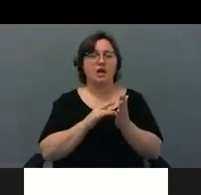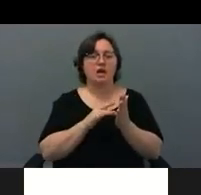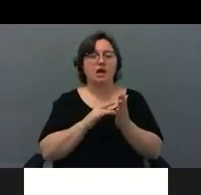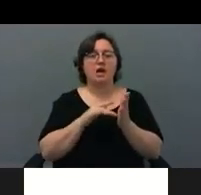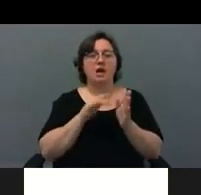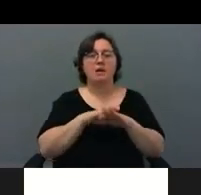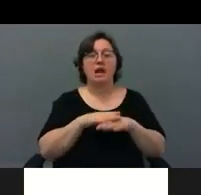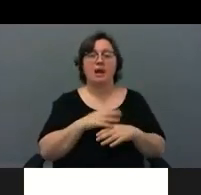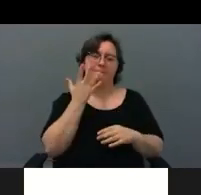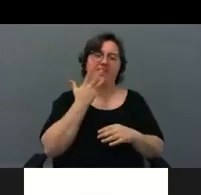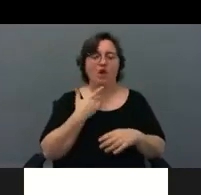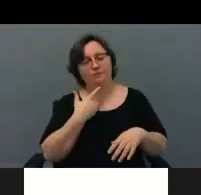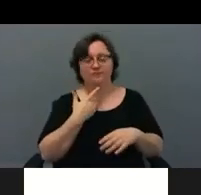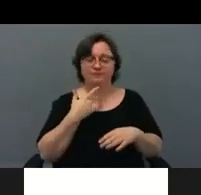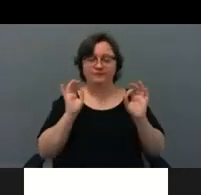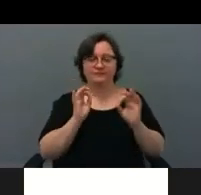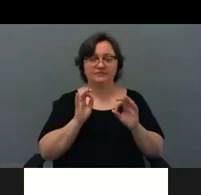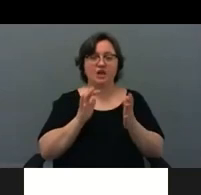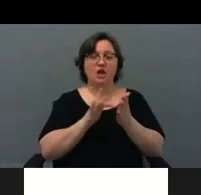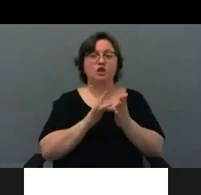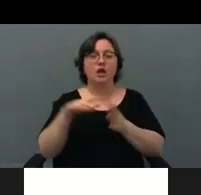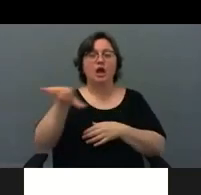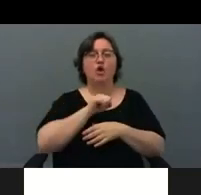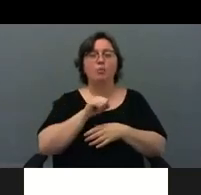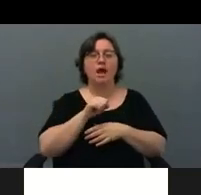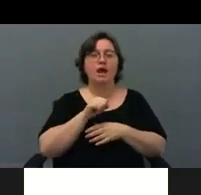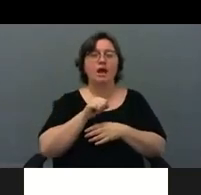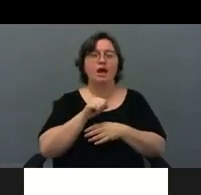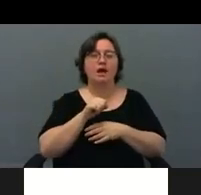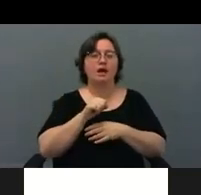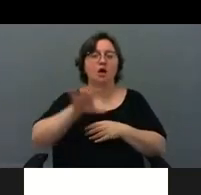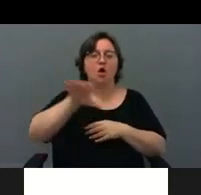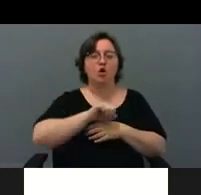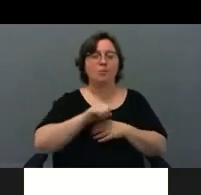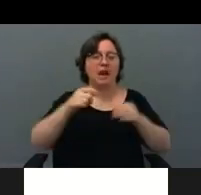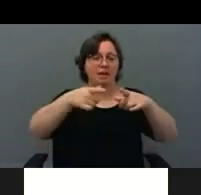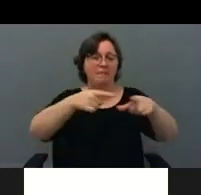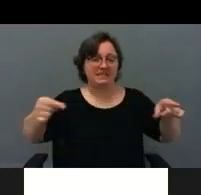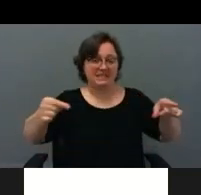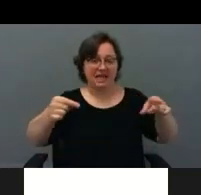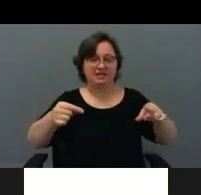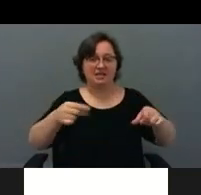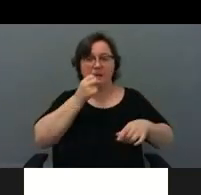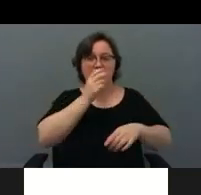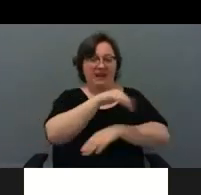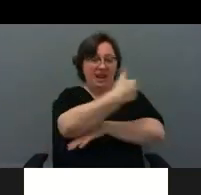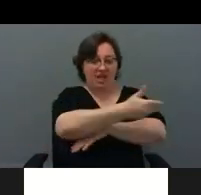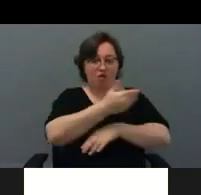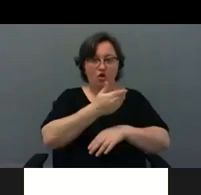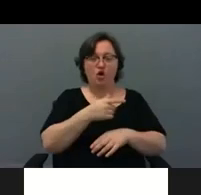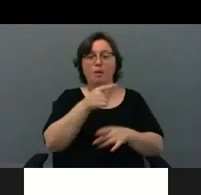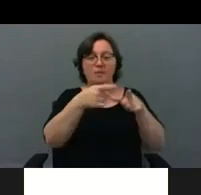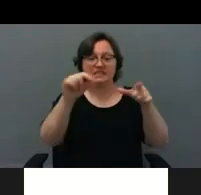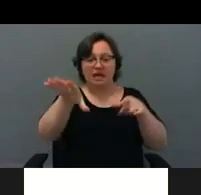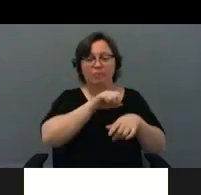para un vicio que puede ser una compra de ir a comprar unas pizzas en el bar de la